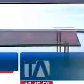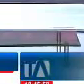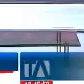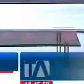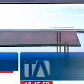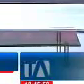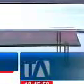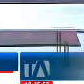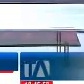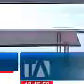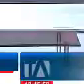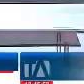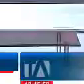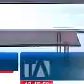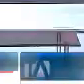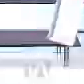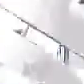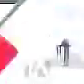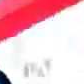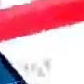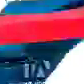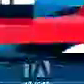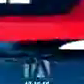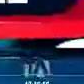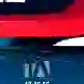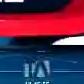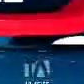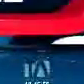públicos. Andrea Samaniego informa.